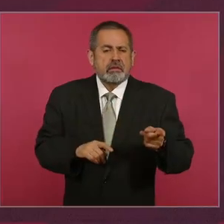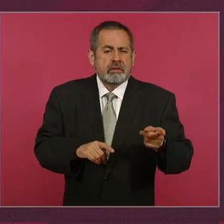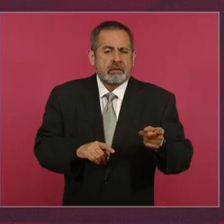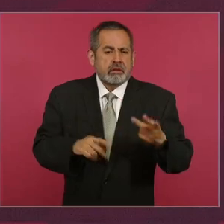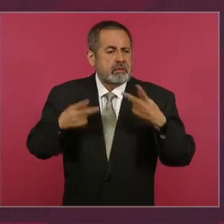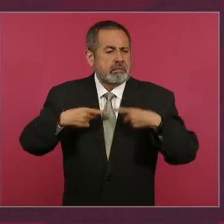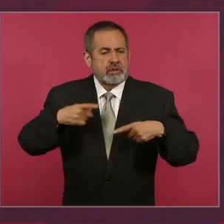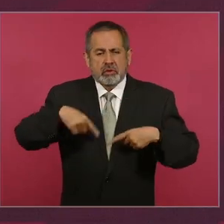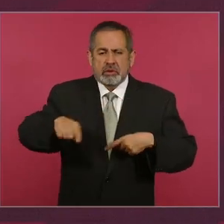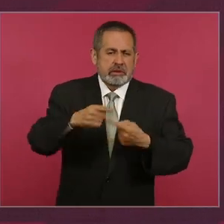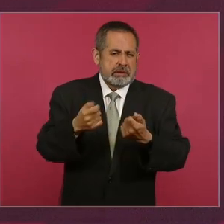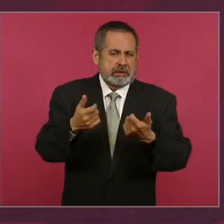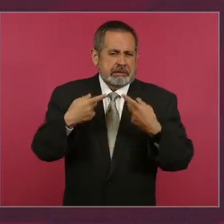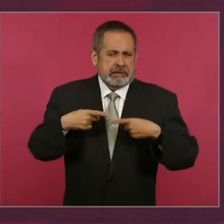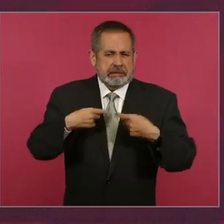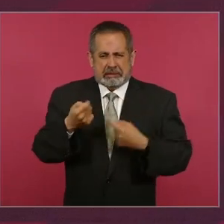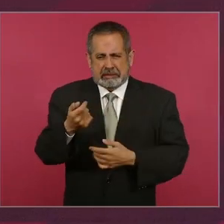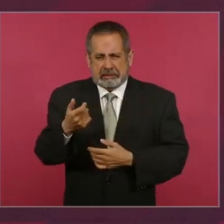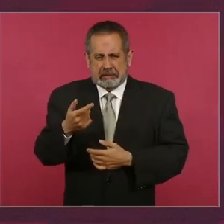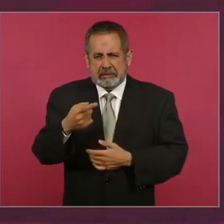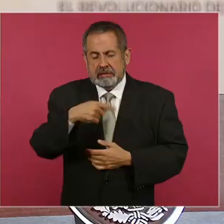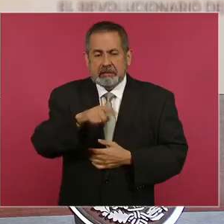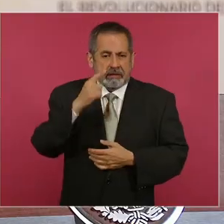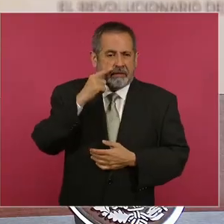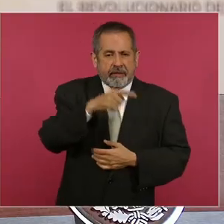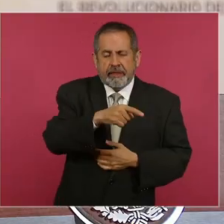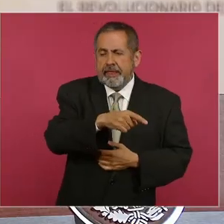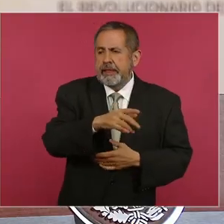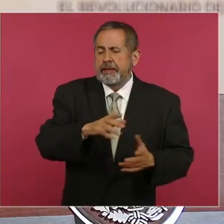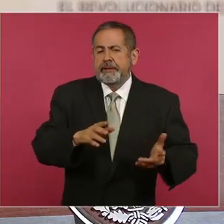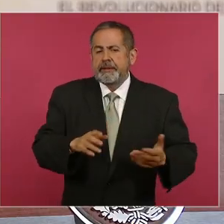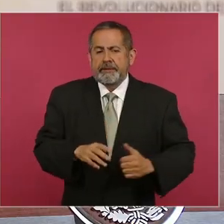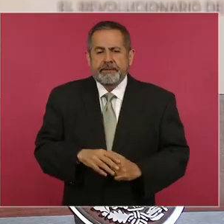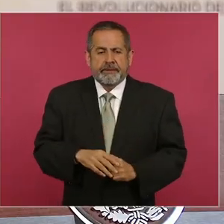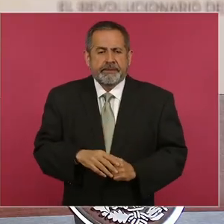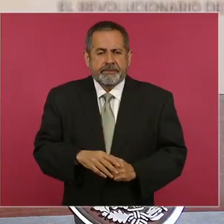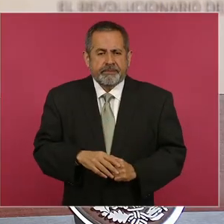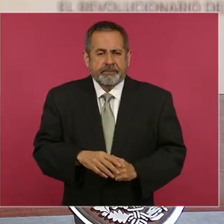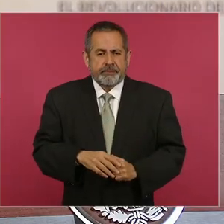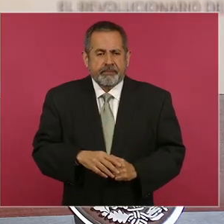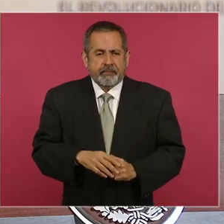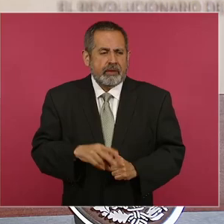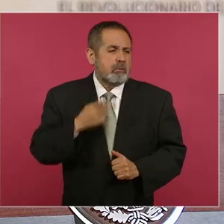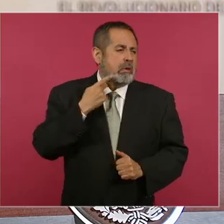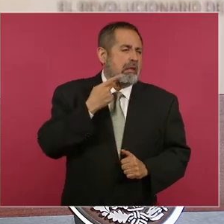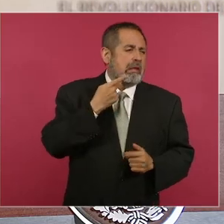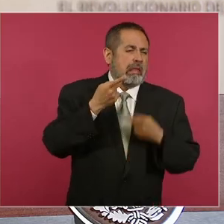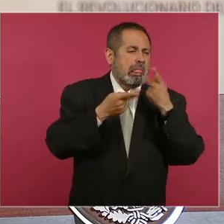la gente que está metida en la politiquería,